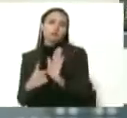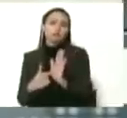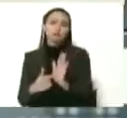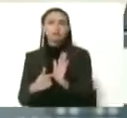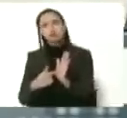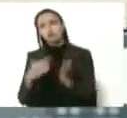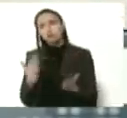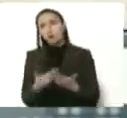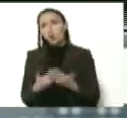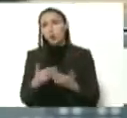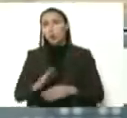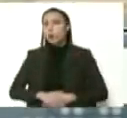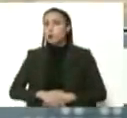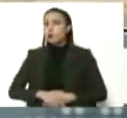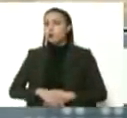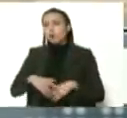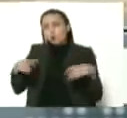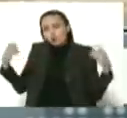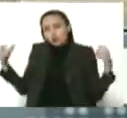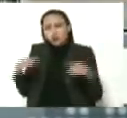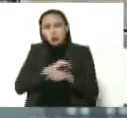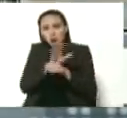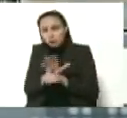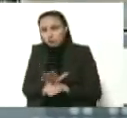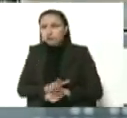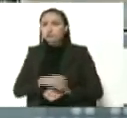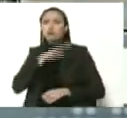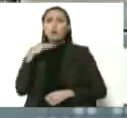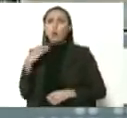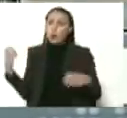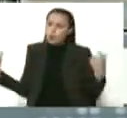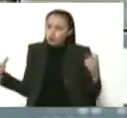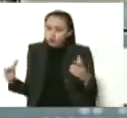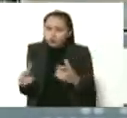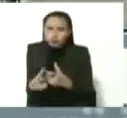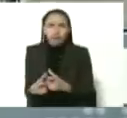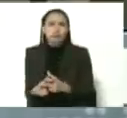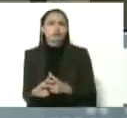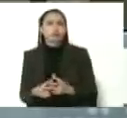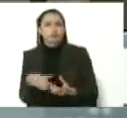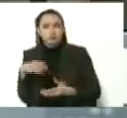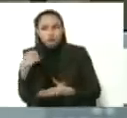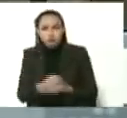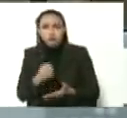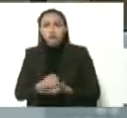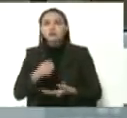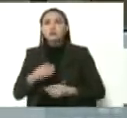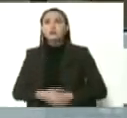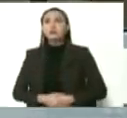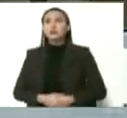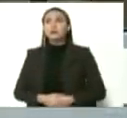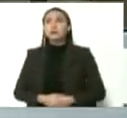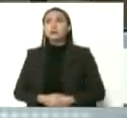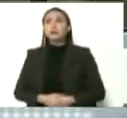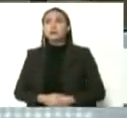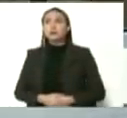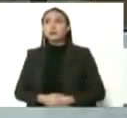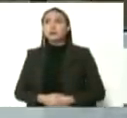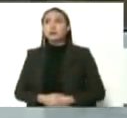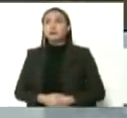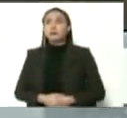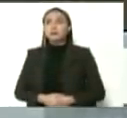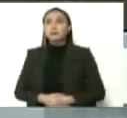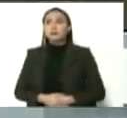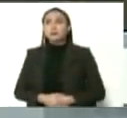Hemos detenido el crecimiento momentáneamente. Hemos ralentizado, se dice, o